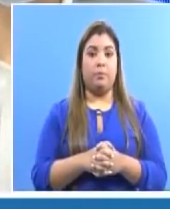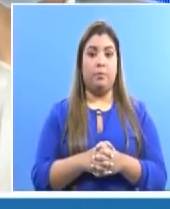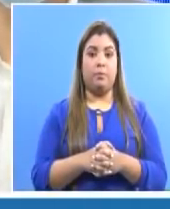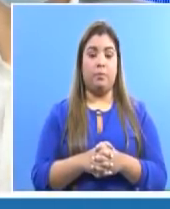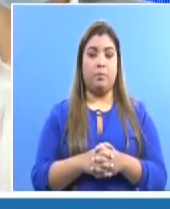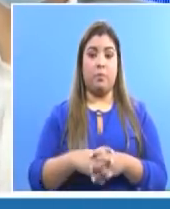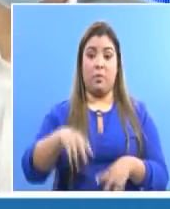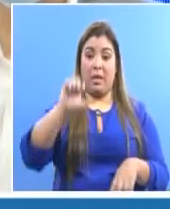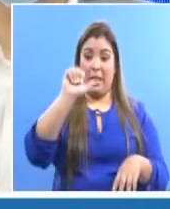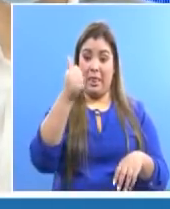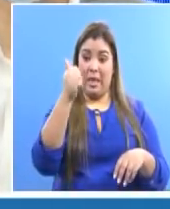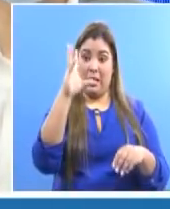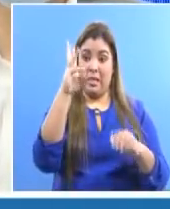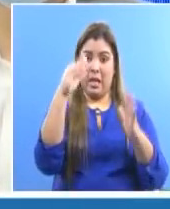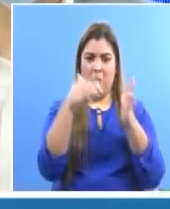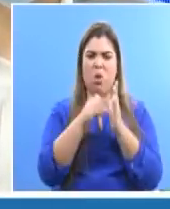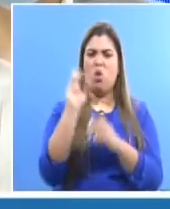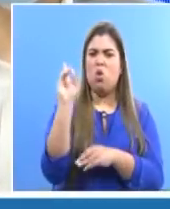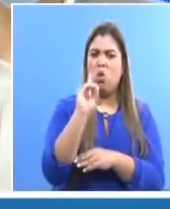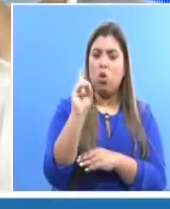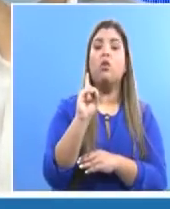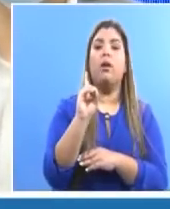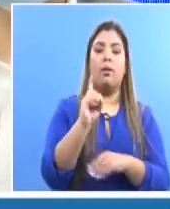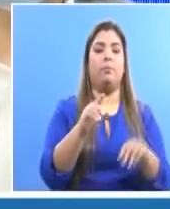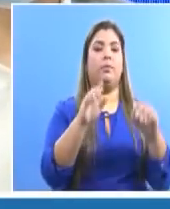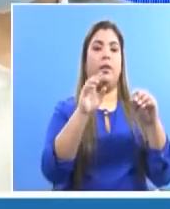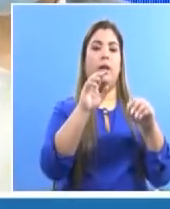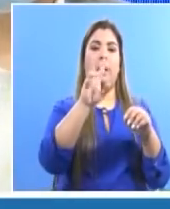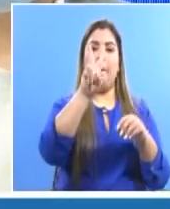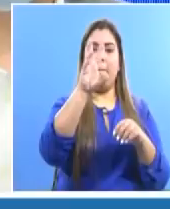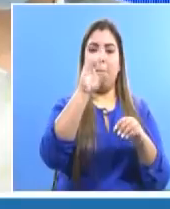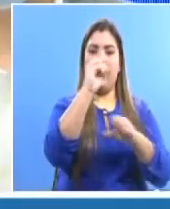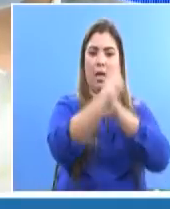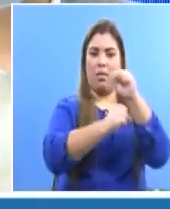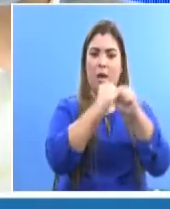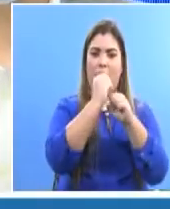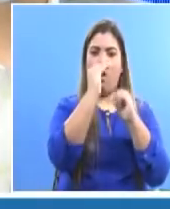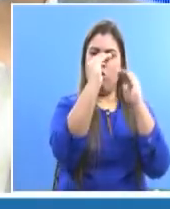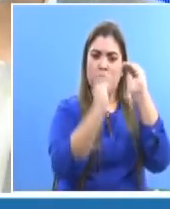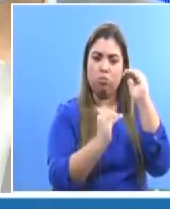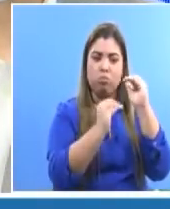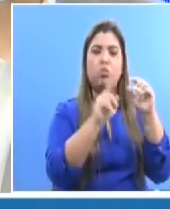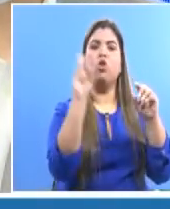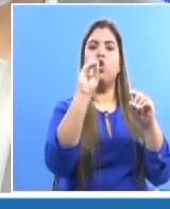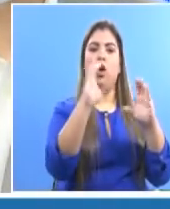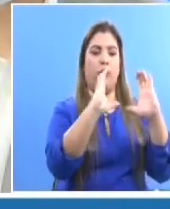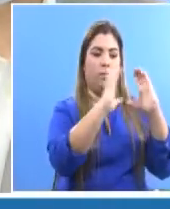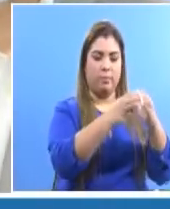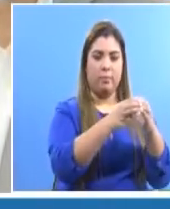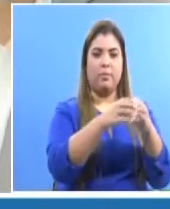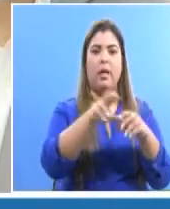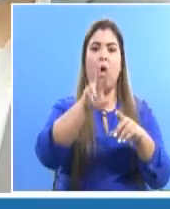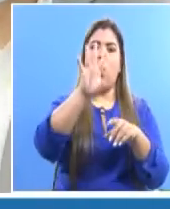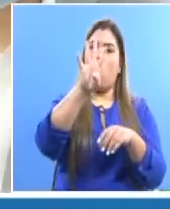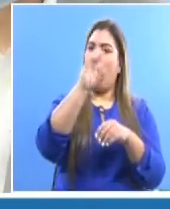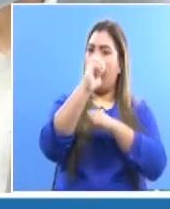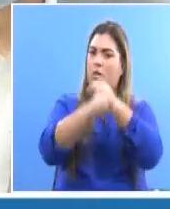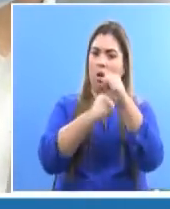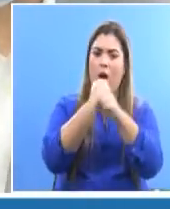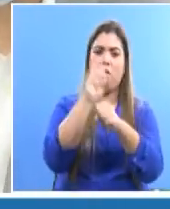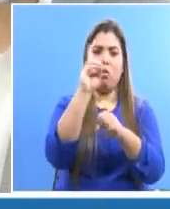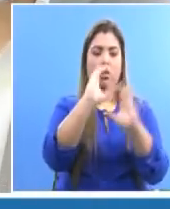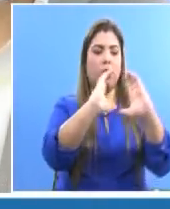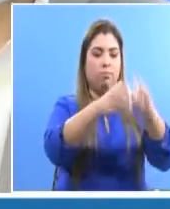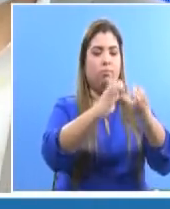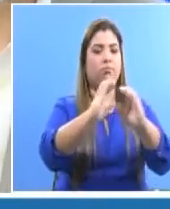de esos casos por grupo de edad, el consolidado que se ha tenido, donde, como hemos observado, el mayor